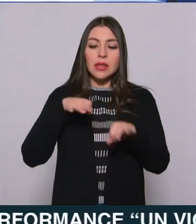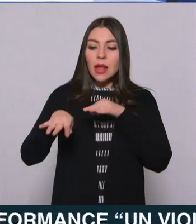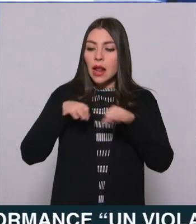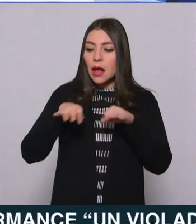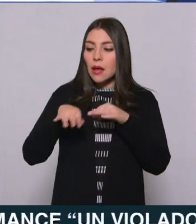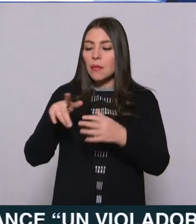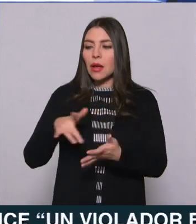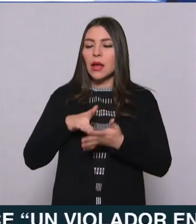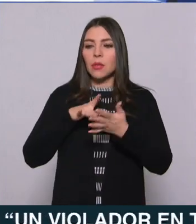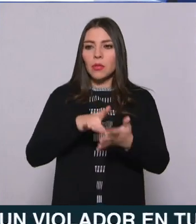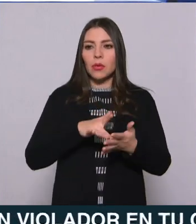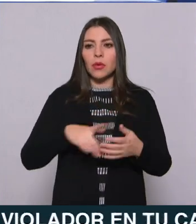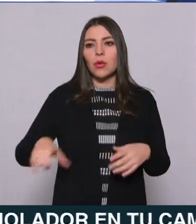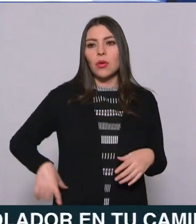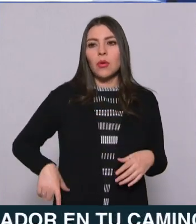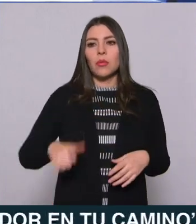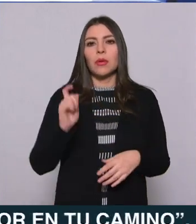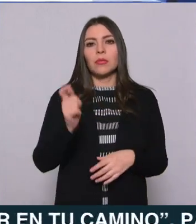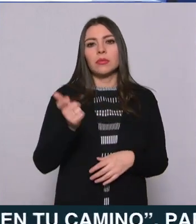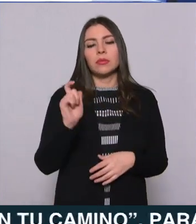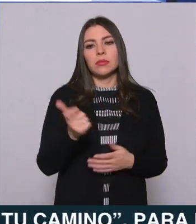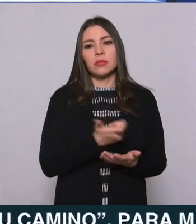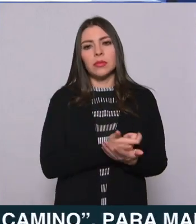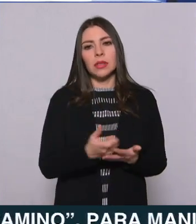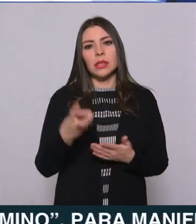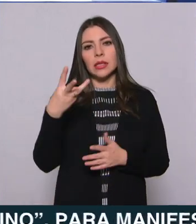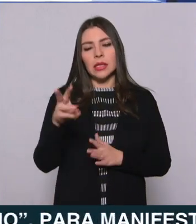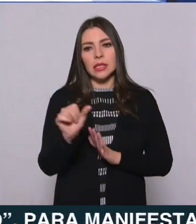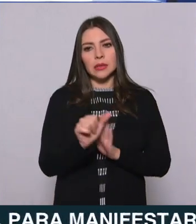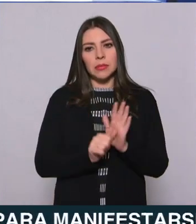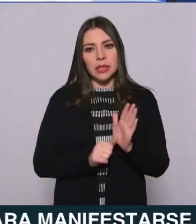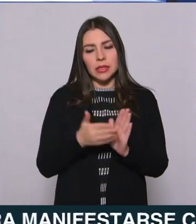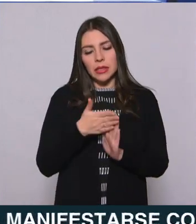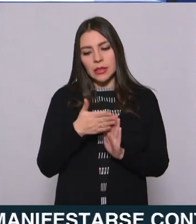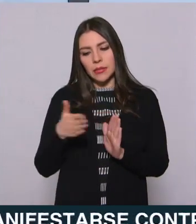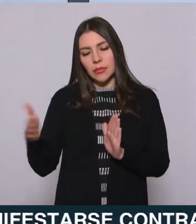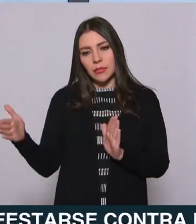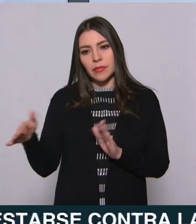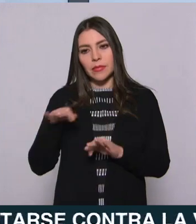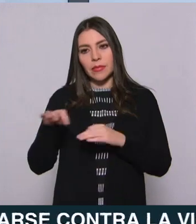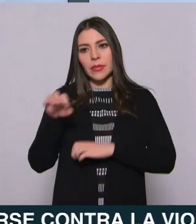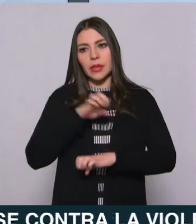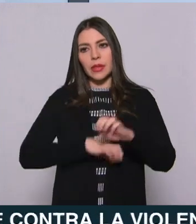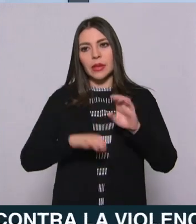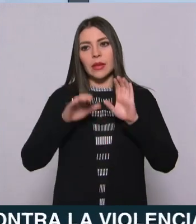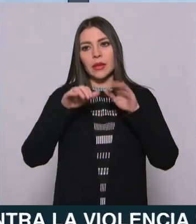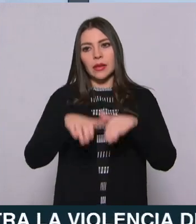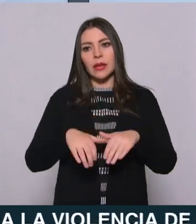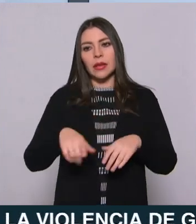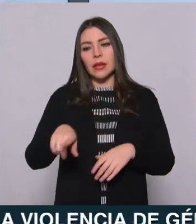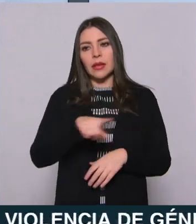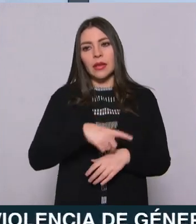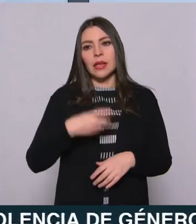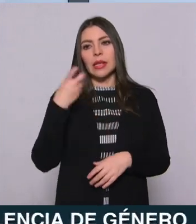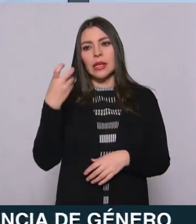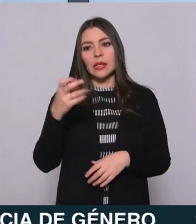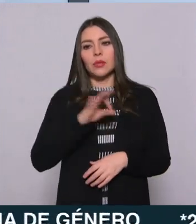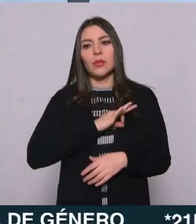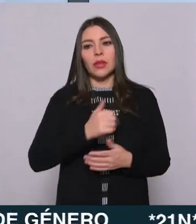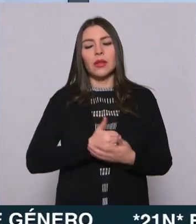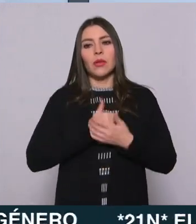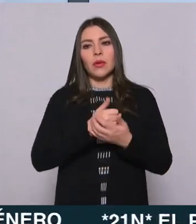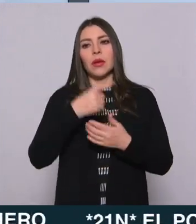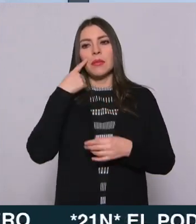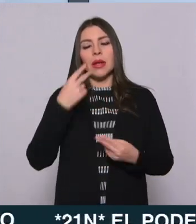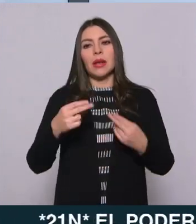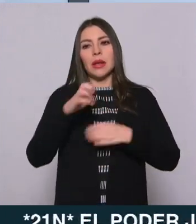por 3 meses les paga un sueldo porque ellos laboran en estas empresas, que es lo que hace o que permite que la